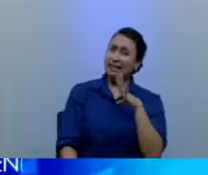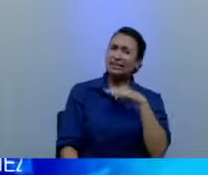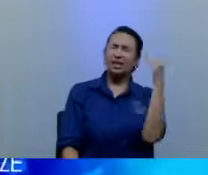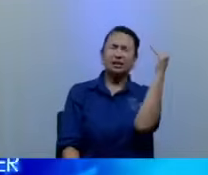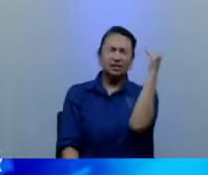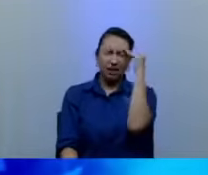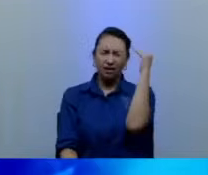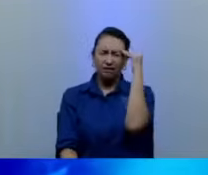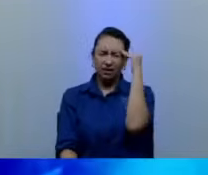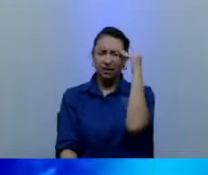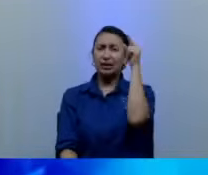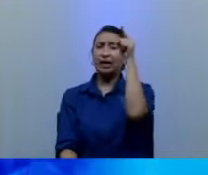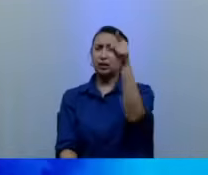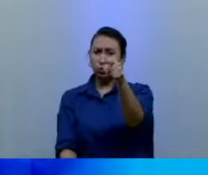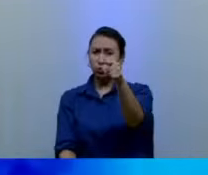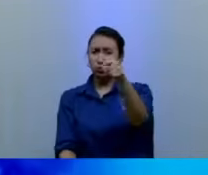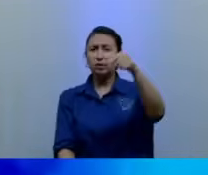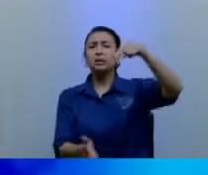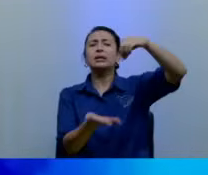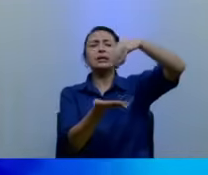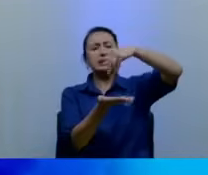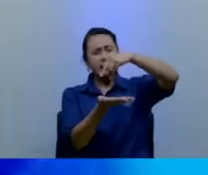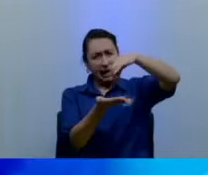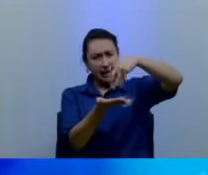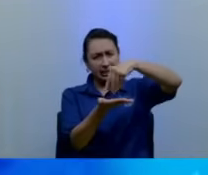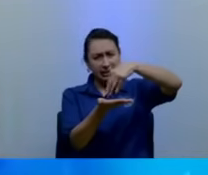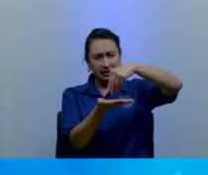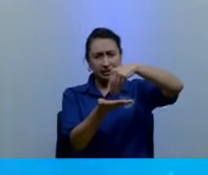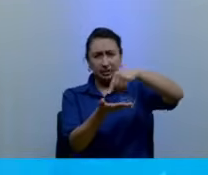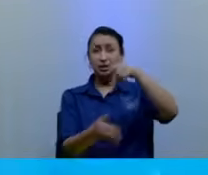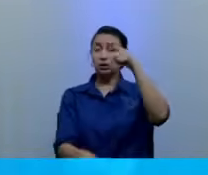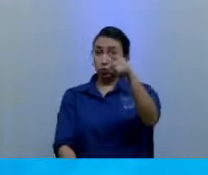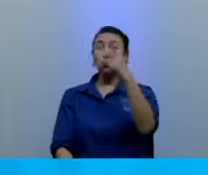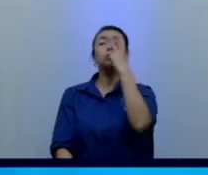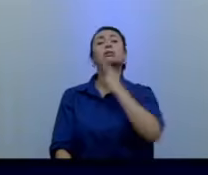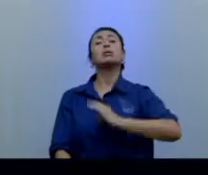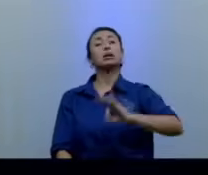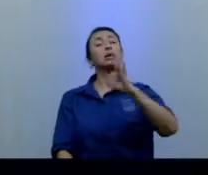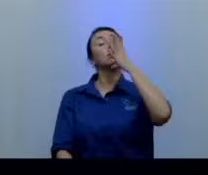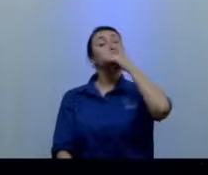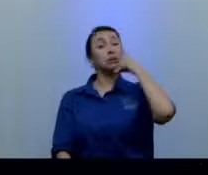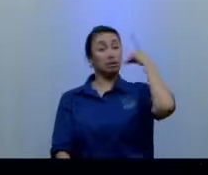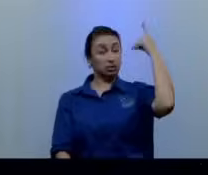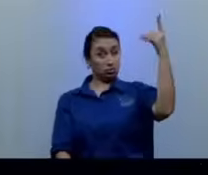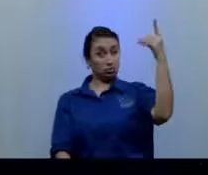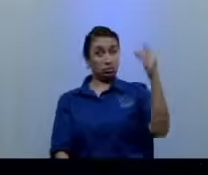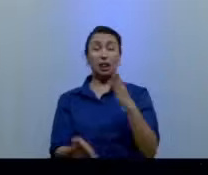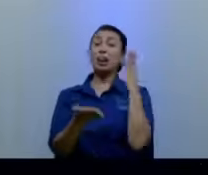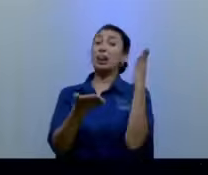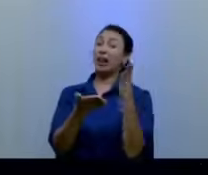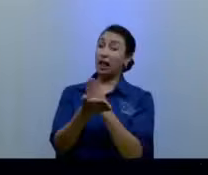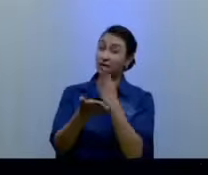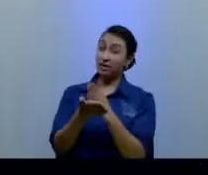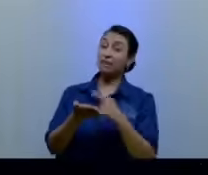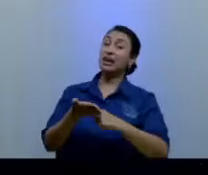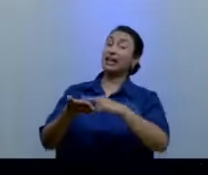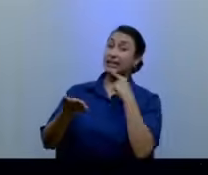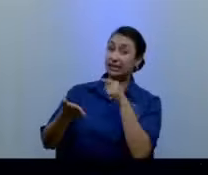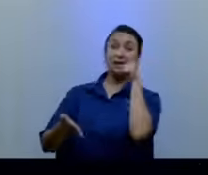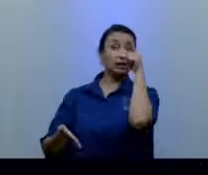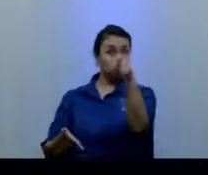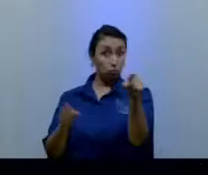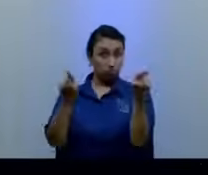de identificación de quién es usted. Usted es un hijo de Dios. La Biblia lo compara con la sal.